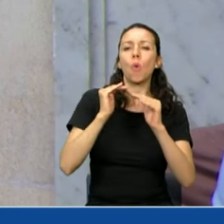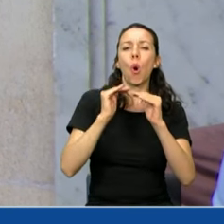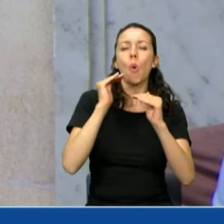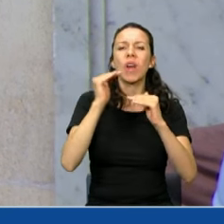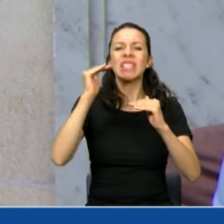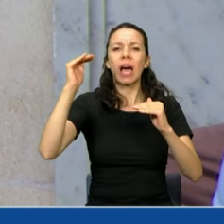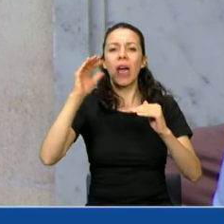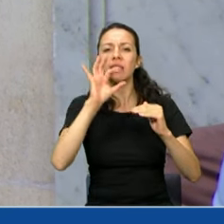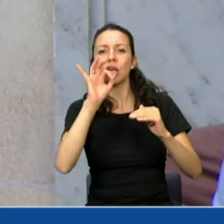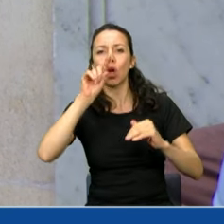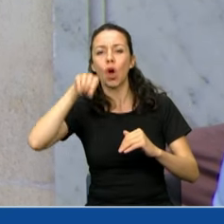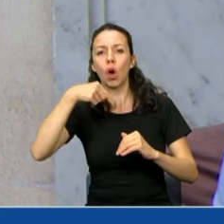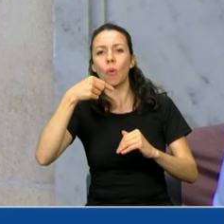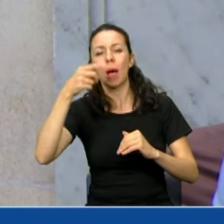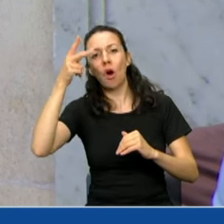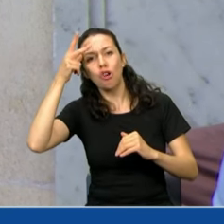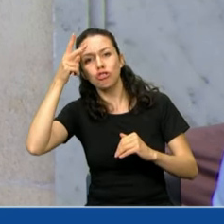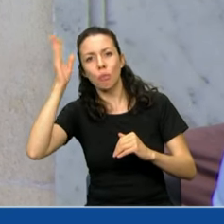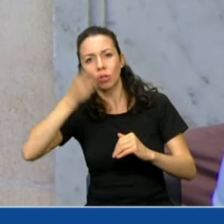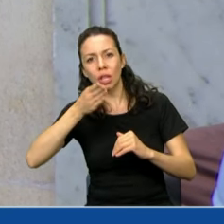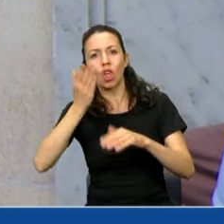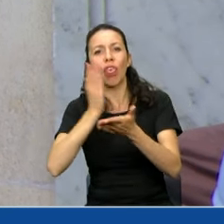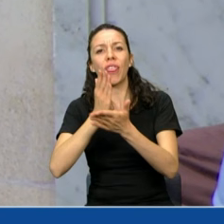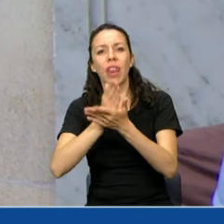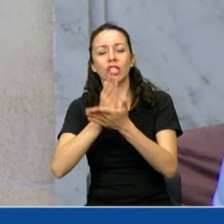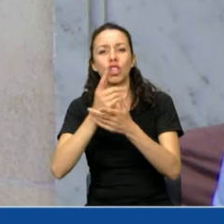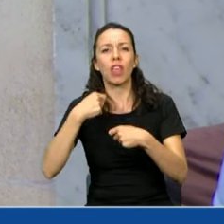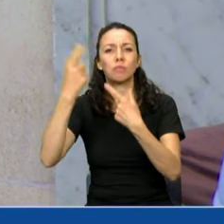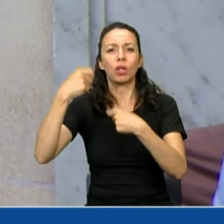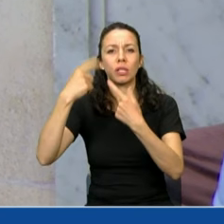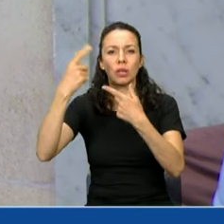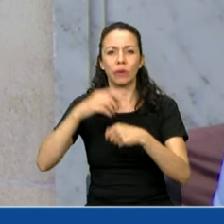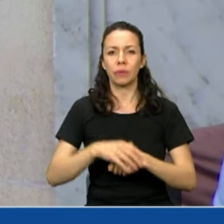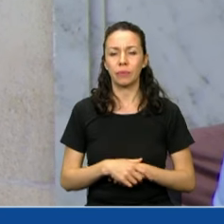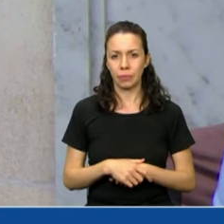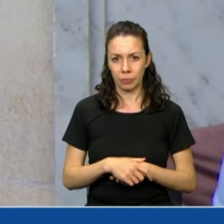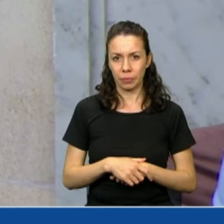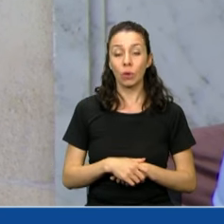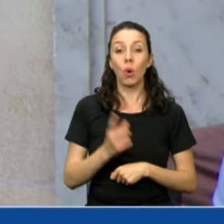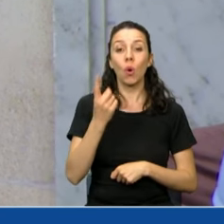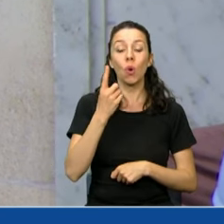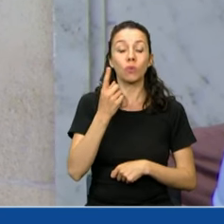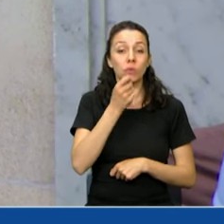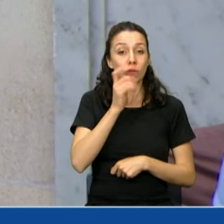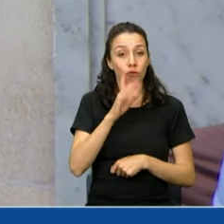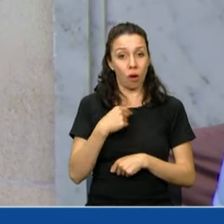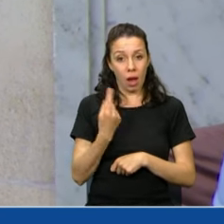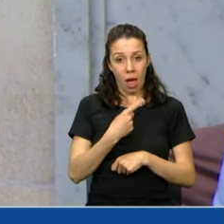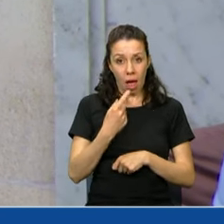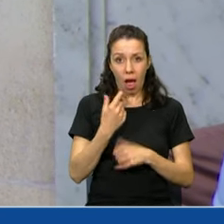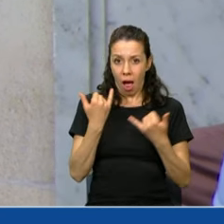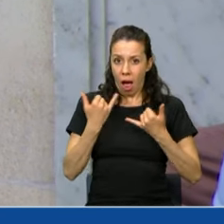a 8% de derecho de exportación pero cuando nosotros tenemos la